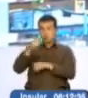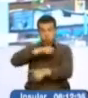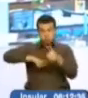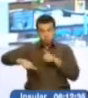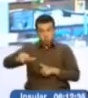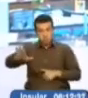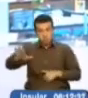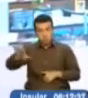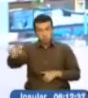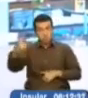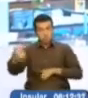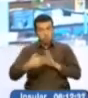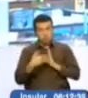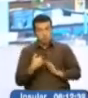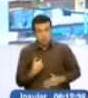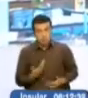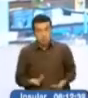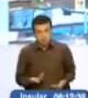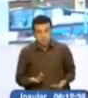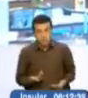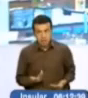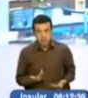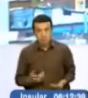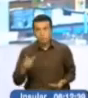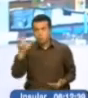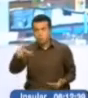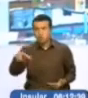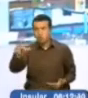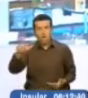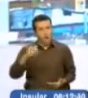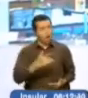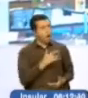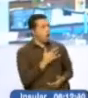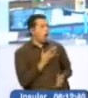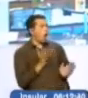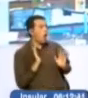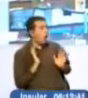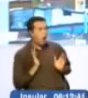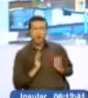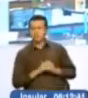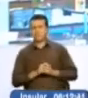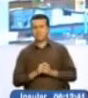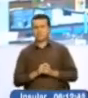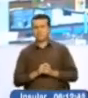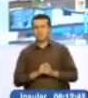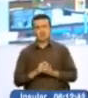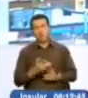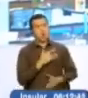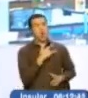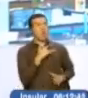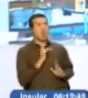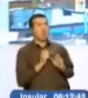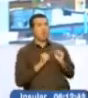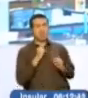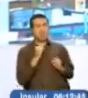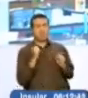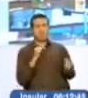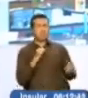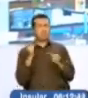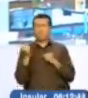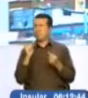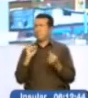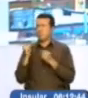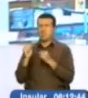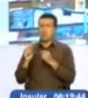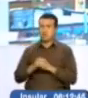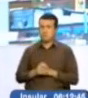oye, me estás atacando. Y la persona que te ataca es la ofendida. Entonces, y es una cosa automática de este tipo de reacción. Claro,